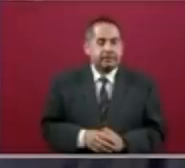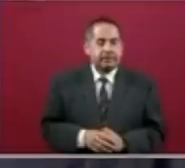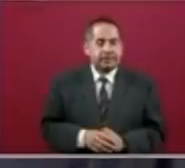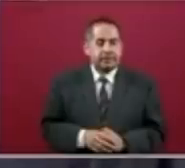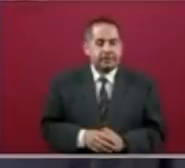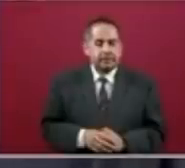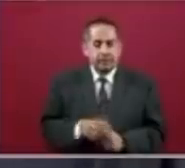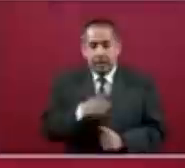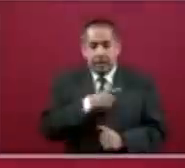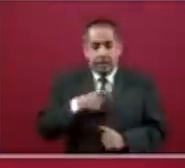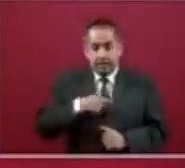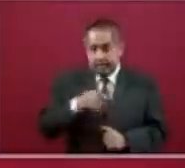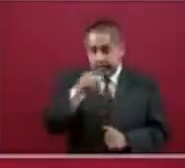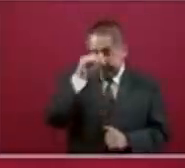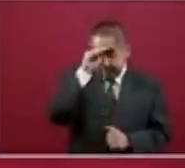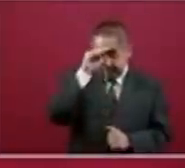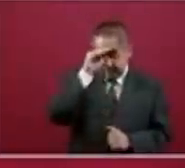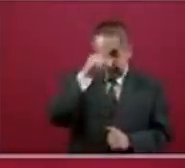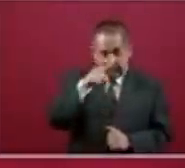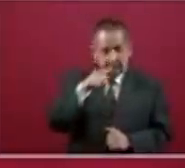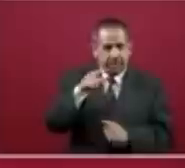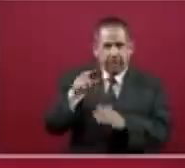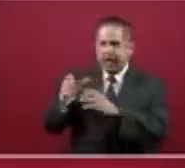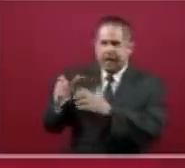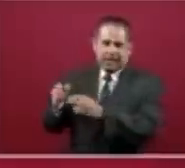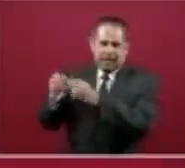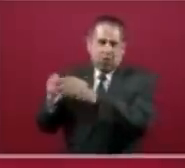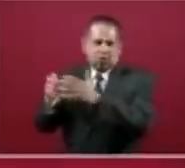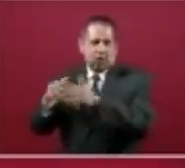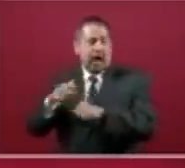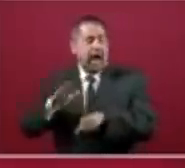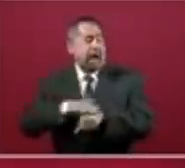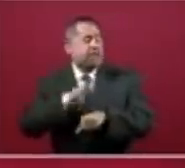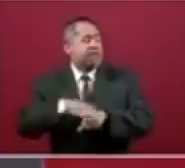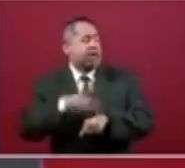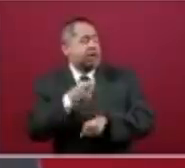para las evaluaciones de las calificadoras